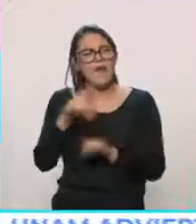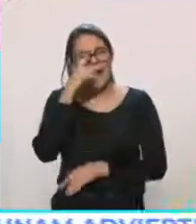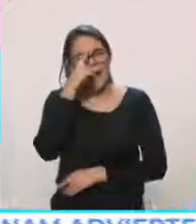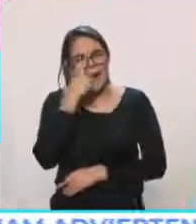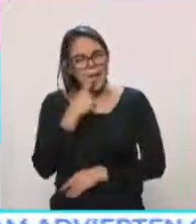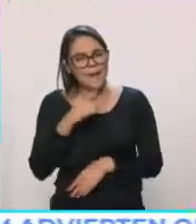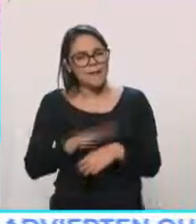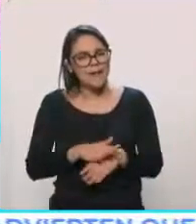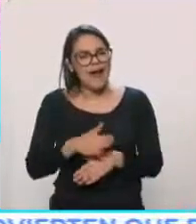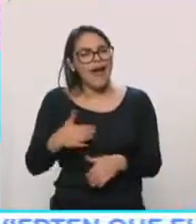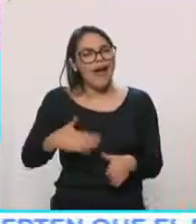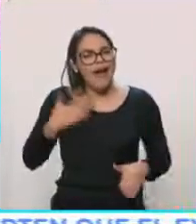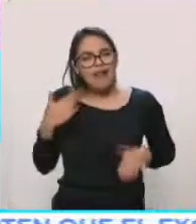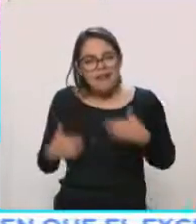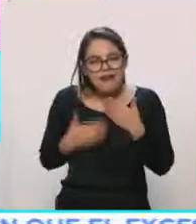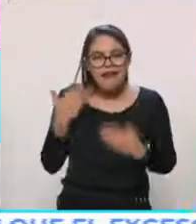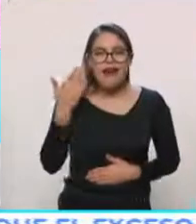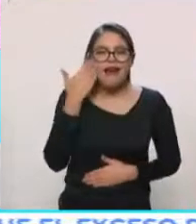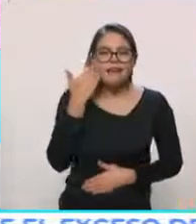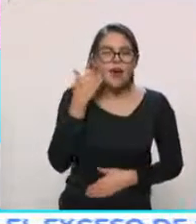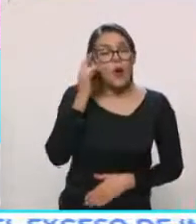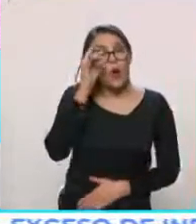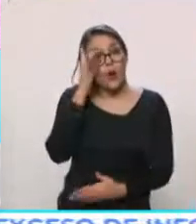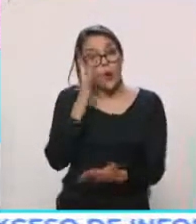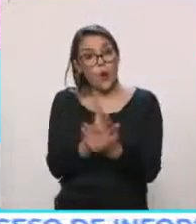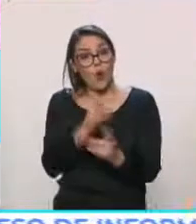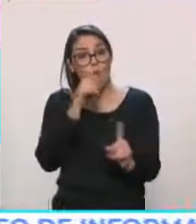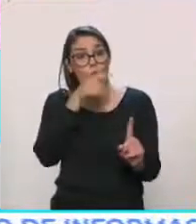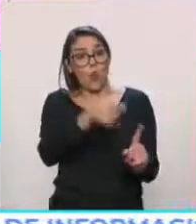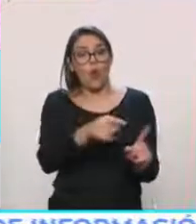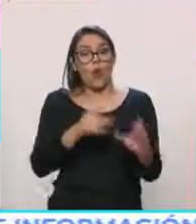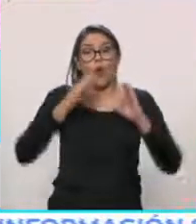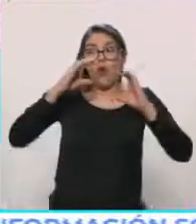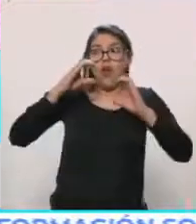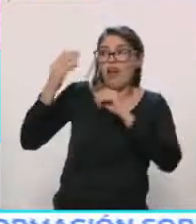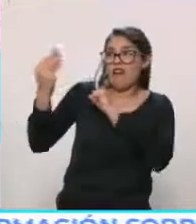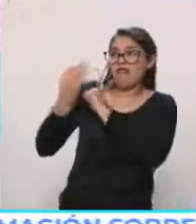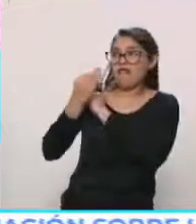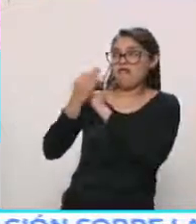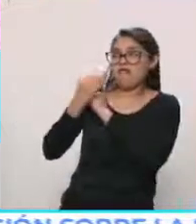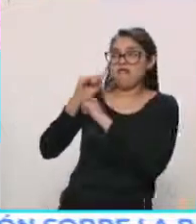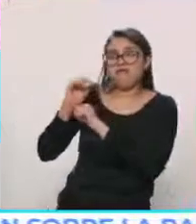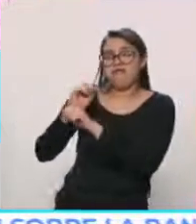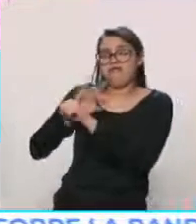no solo estamos llamando a formar una comunidad para protegernos de un bicho, sino para